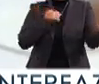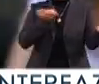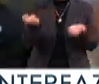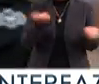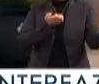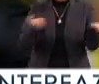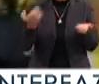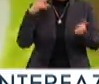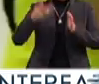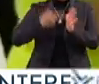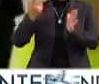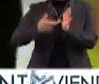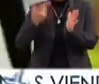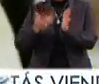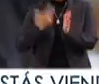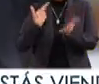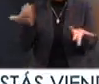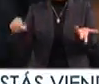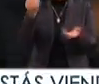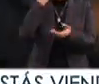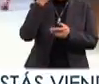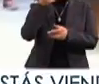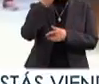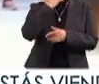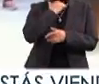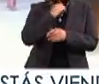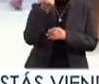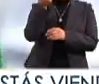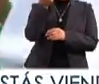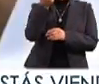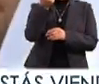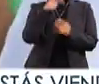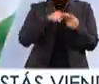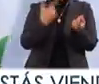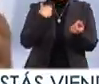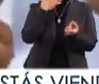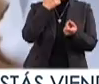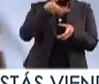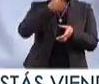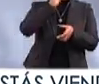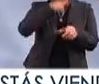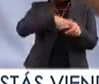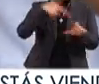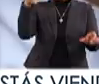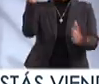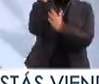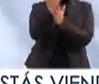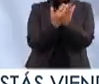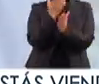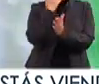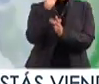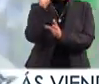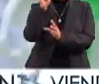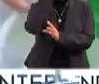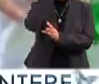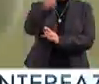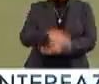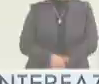física con regularidad moderar el consumo del alcohol evitar las bebidas azucaradas y refrescos además de no fumar